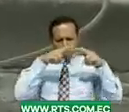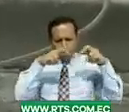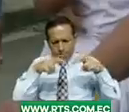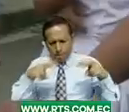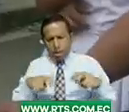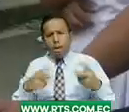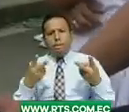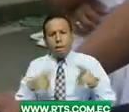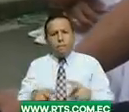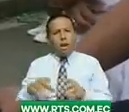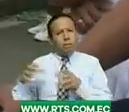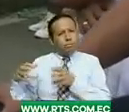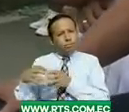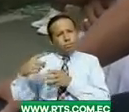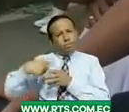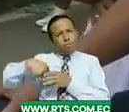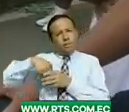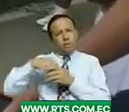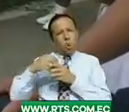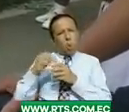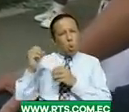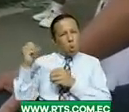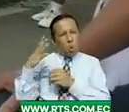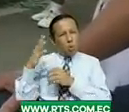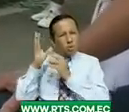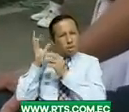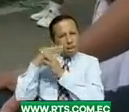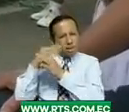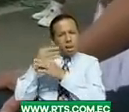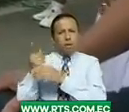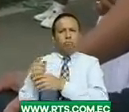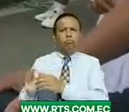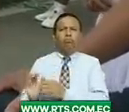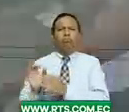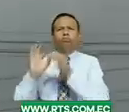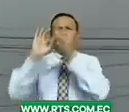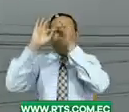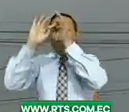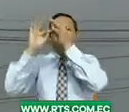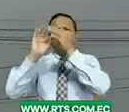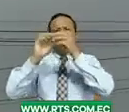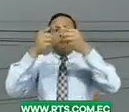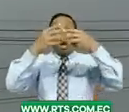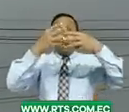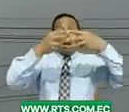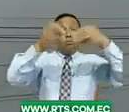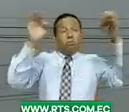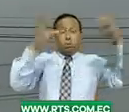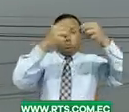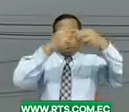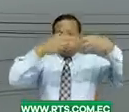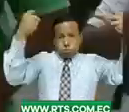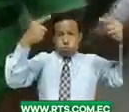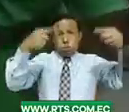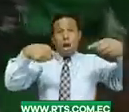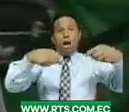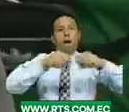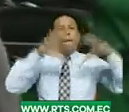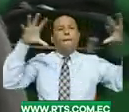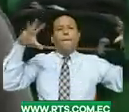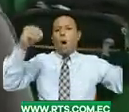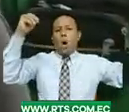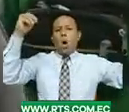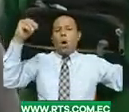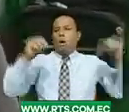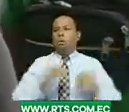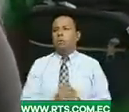sin servicio eléctrico a todo el sector. Se arranca, esa añadidura, se arranca de nuevo. Y mientras la familia de la víctima